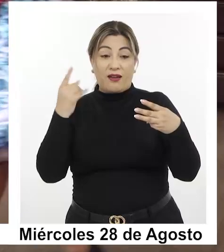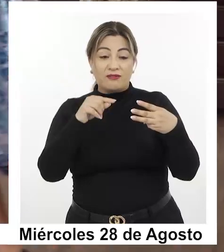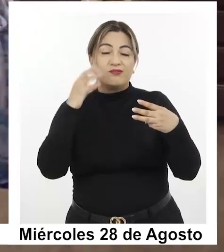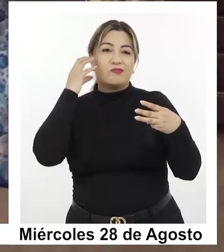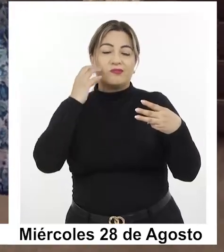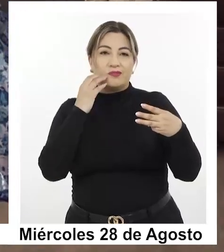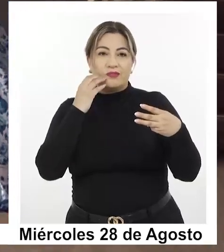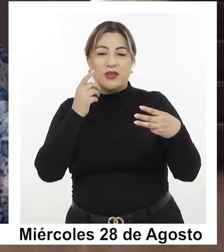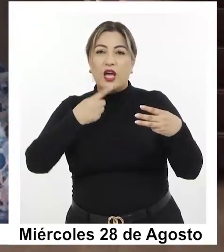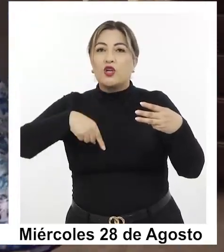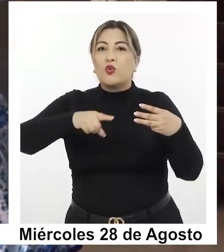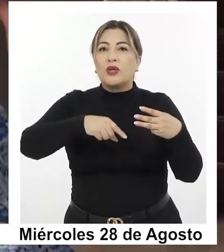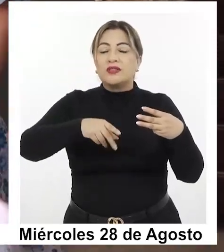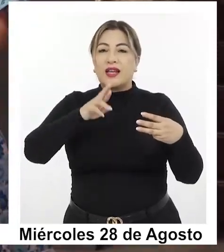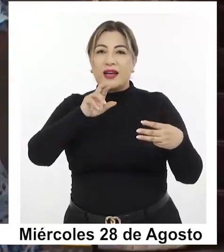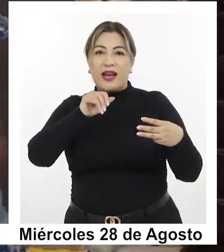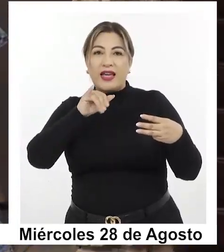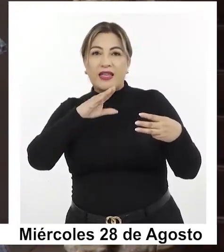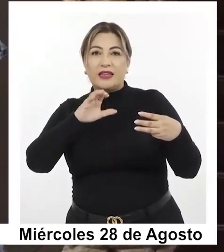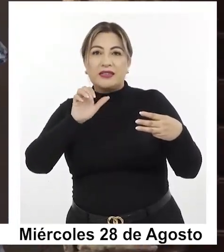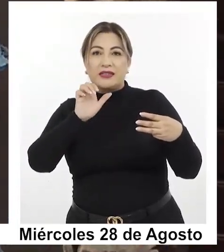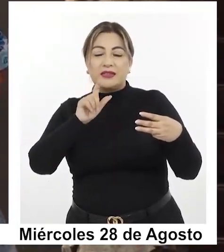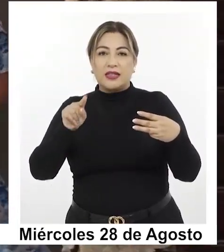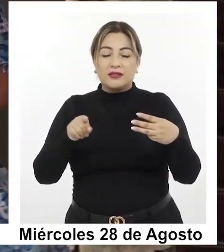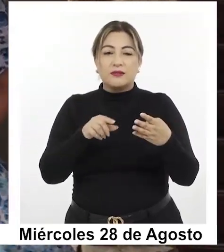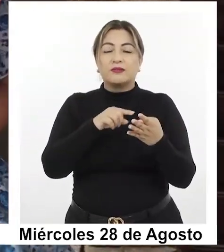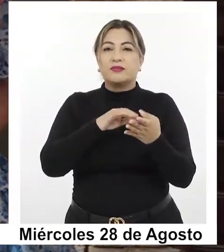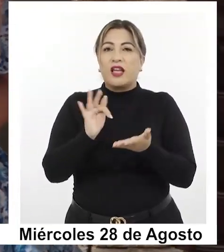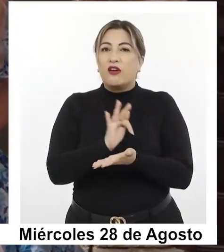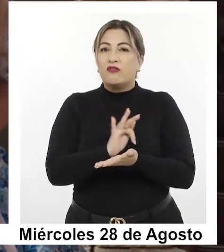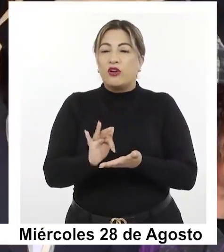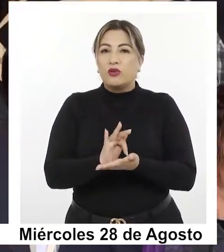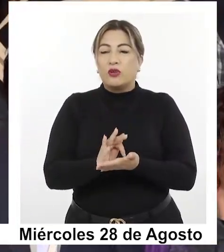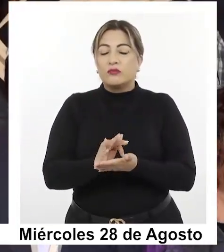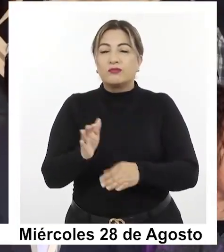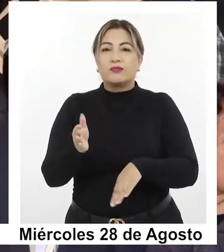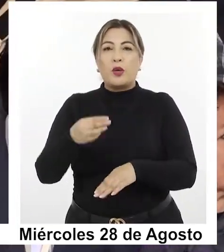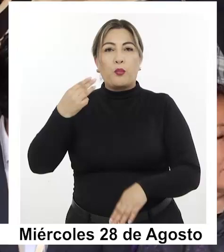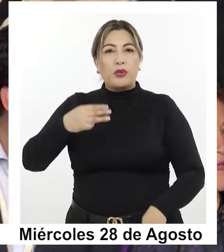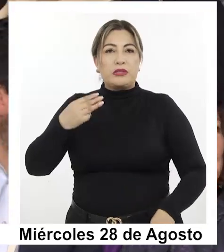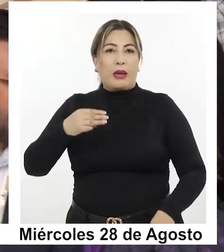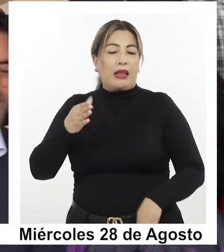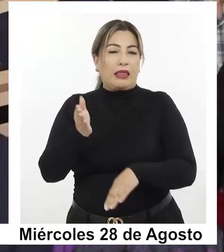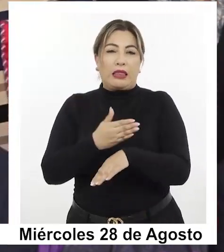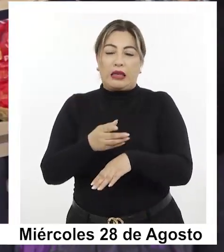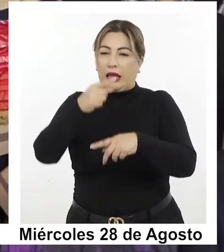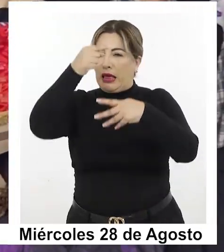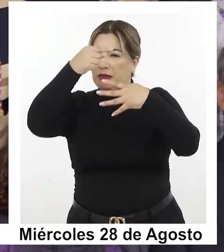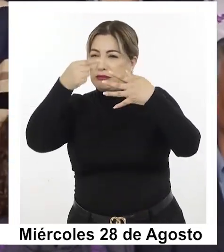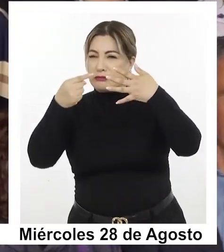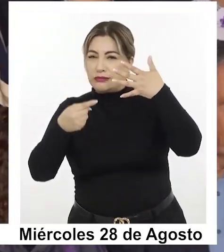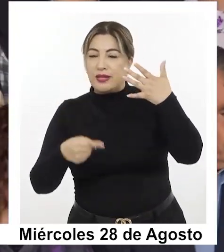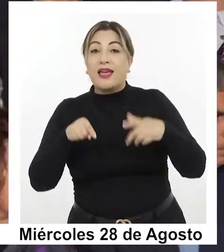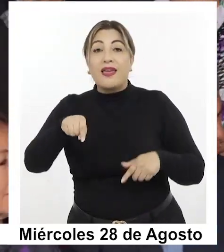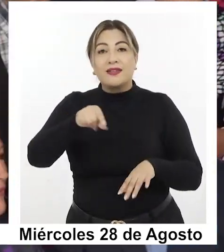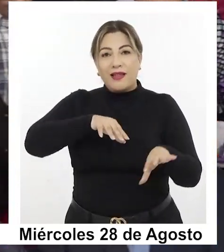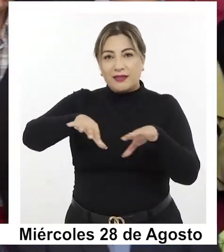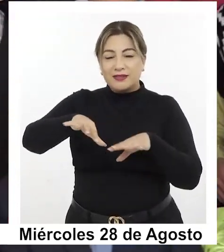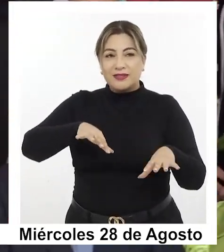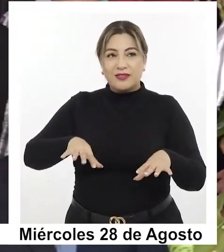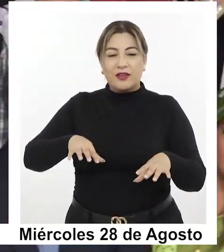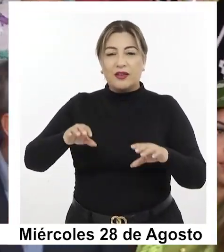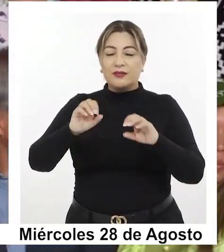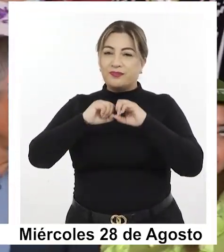danzas Nuestras Raíces y el ballet folclórico de la Municipalidad de Arica, entre otros. La actividad se desarrollará